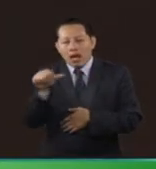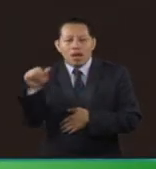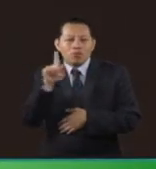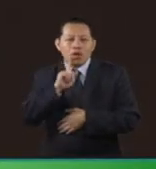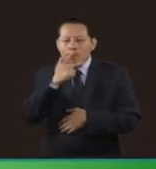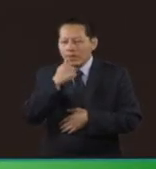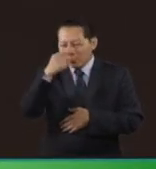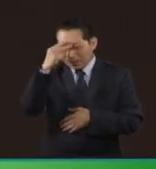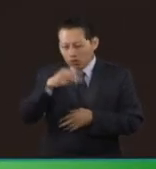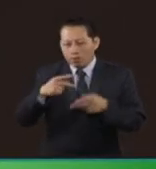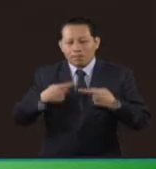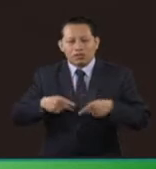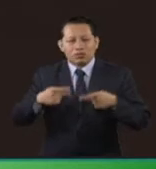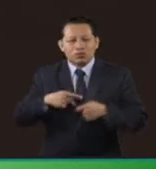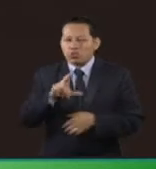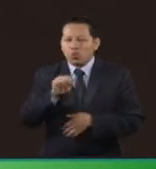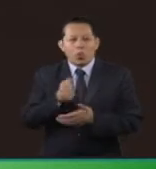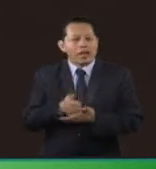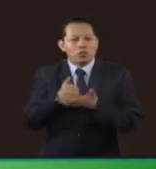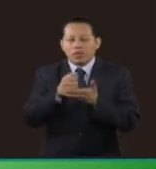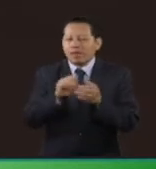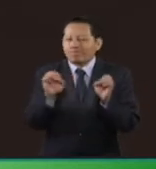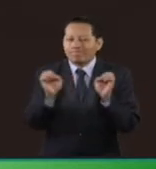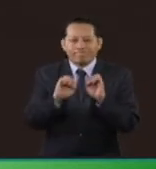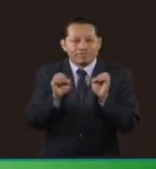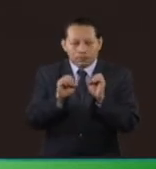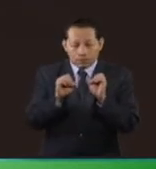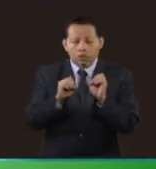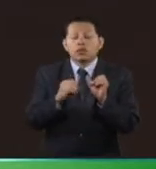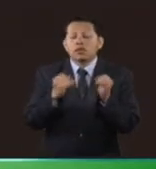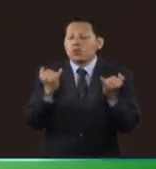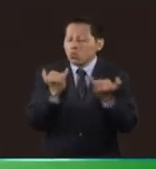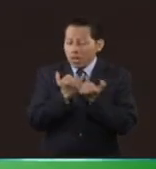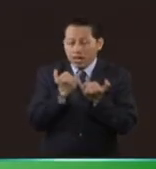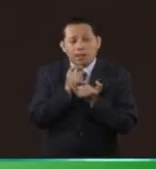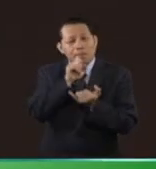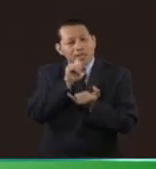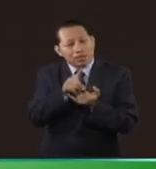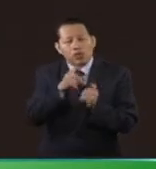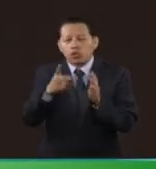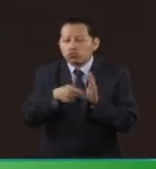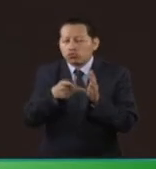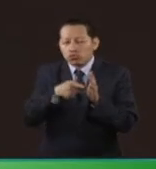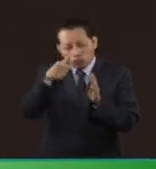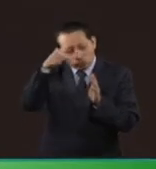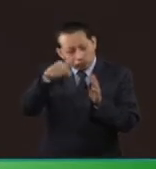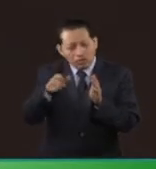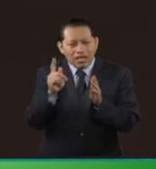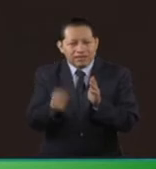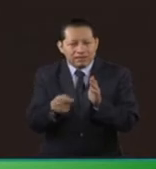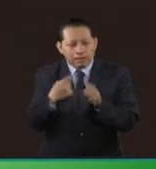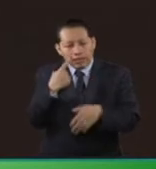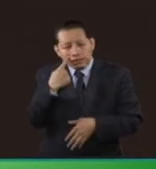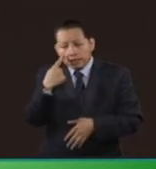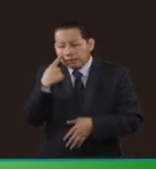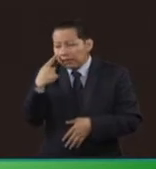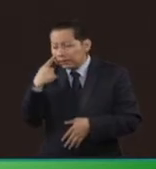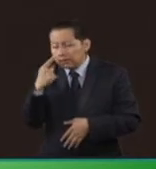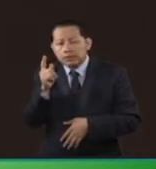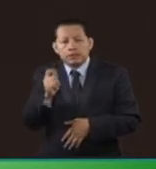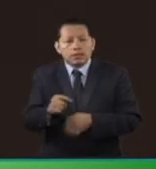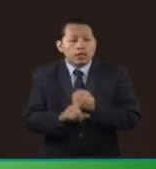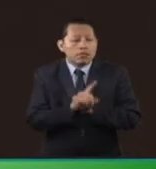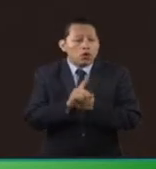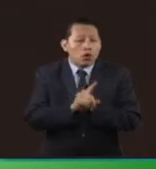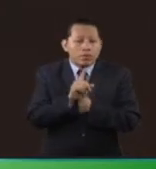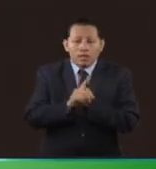y los mexicanos y seguramente en la gran mayoría de las ocasiones, en lugar de resolverles el problema de la